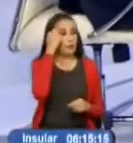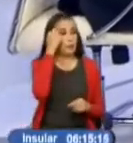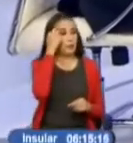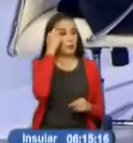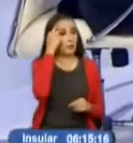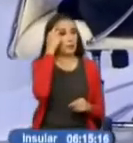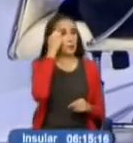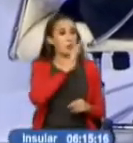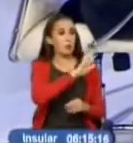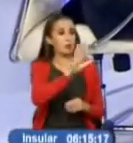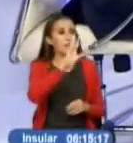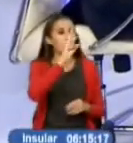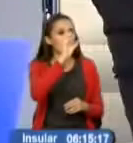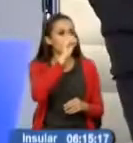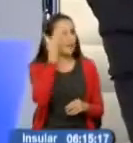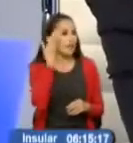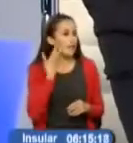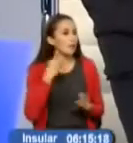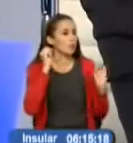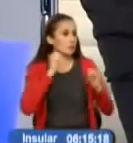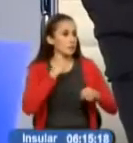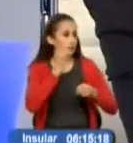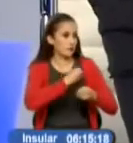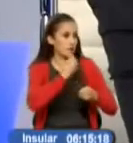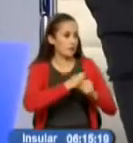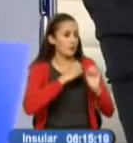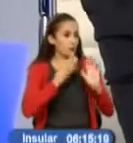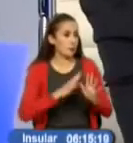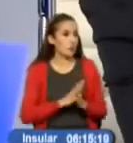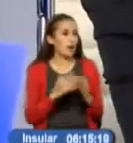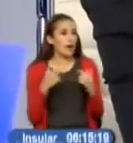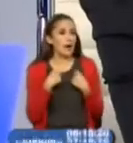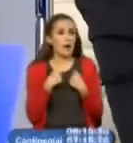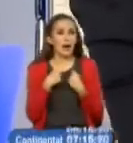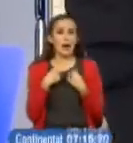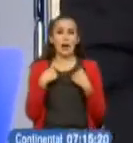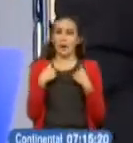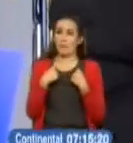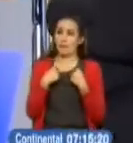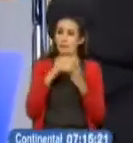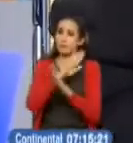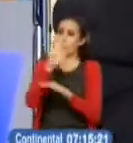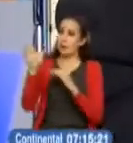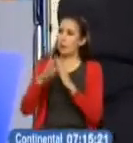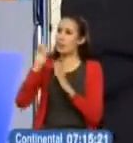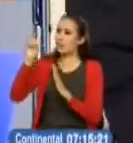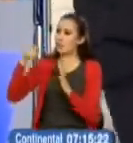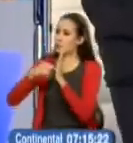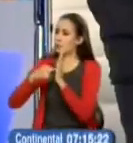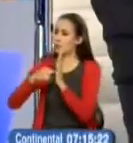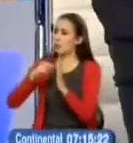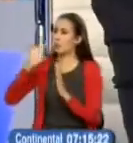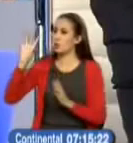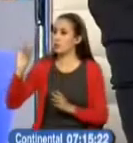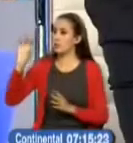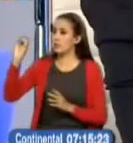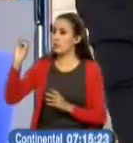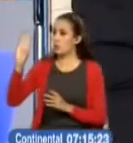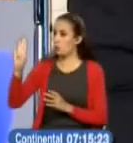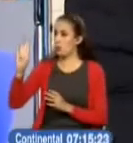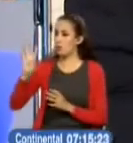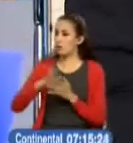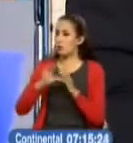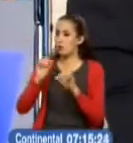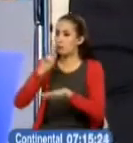todavía, tienen 60 días, pero a mí esto me llama la atención, 2.804 carreras, yo no sé qué tipo de investigación, qué